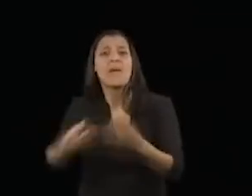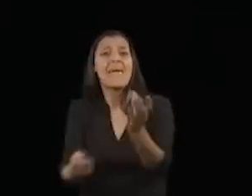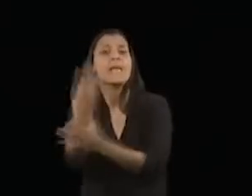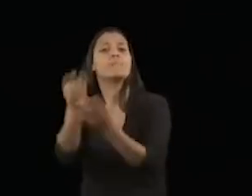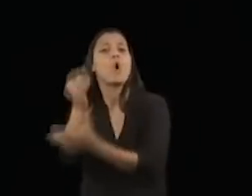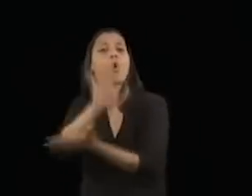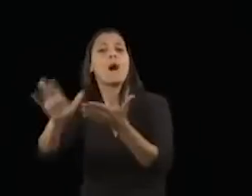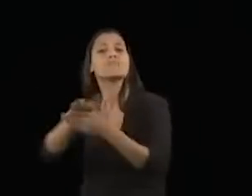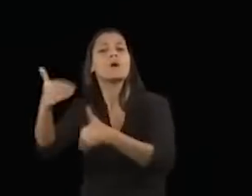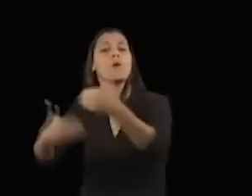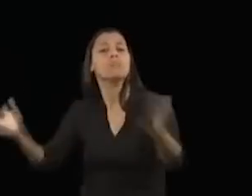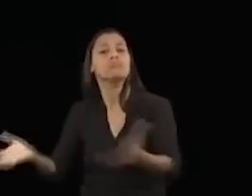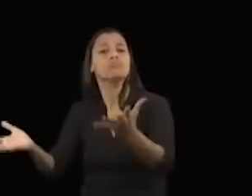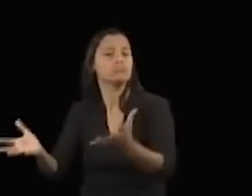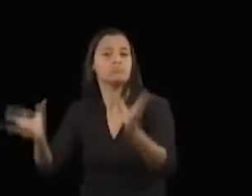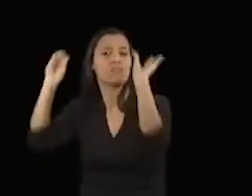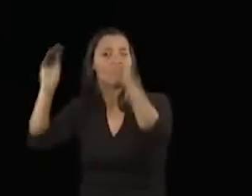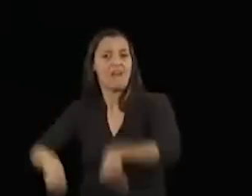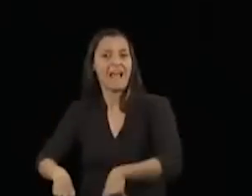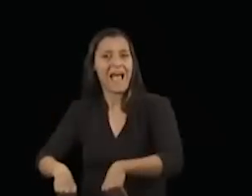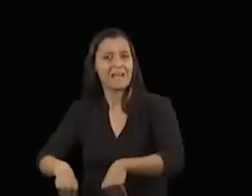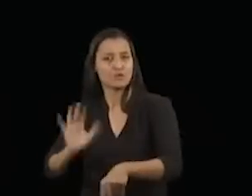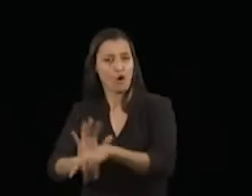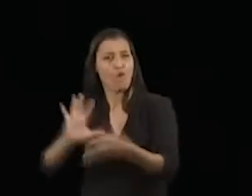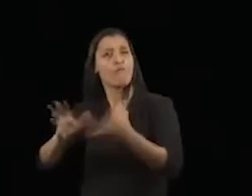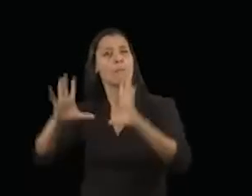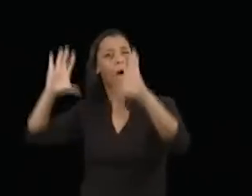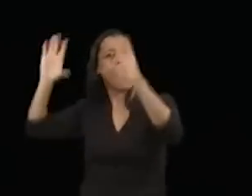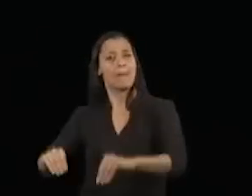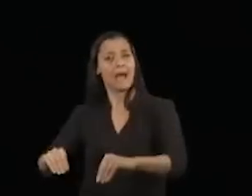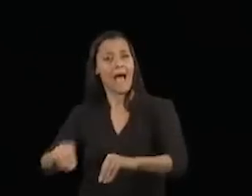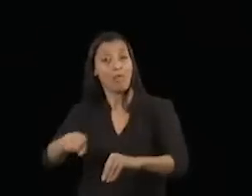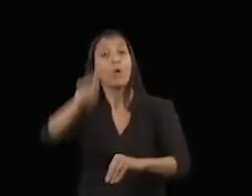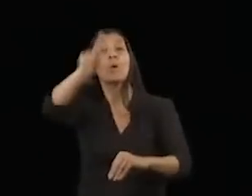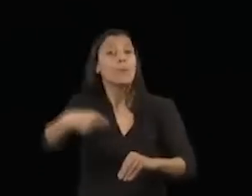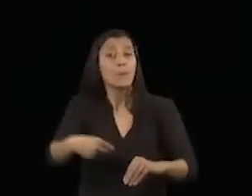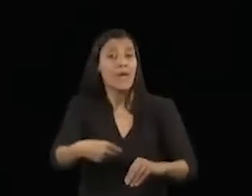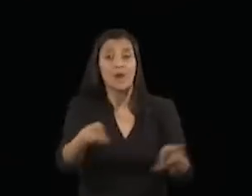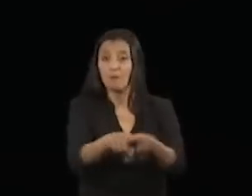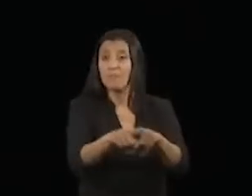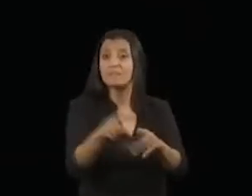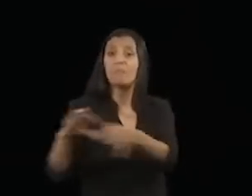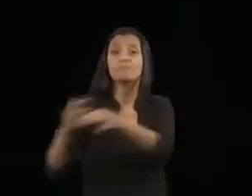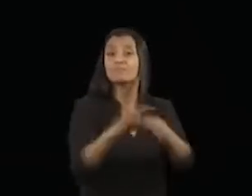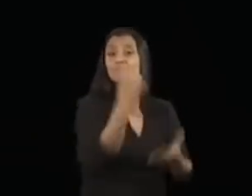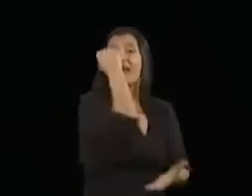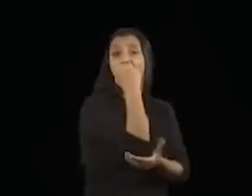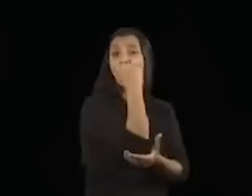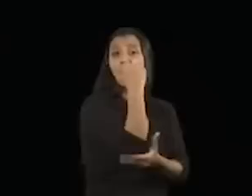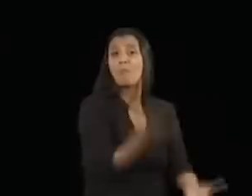innovación. Y cuando matan el incentivo a la innovación, matan el crecimiento económico.